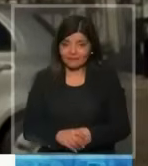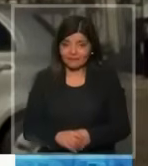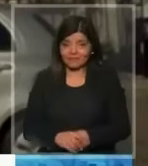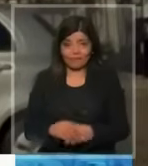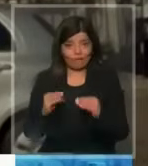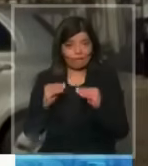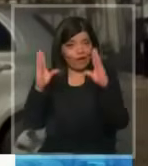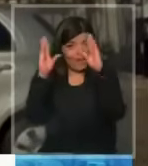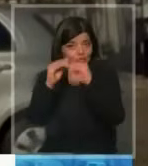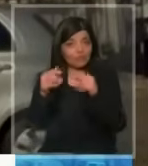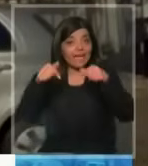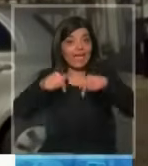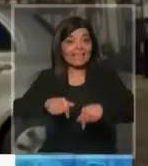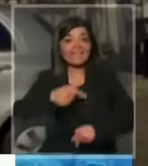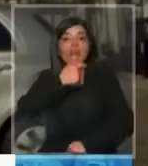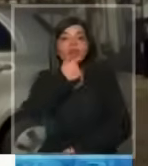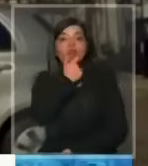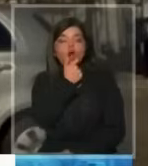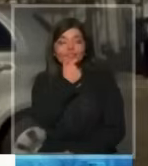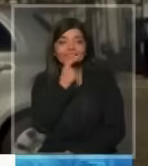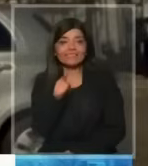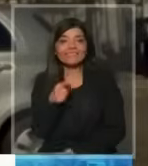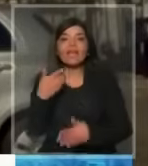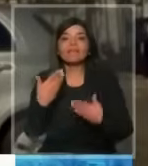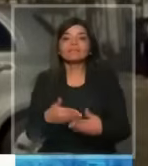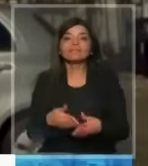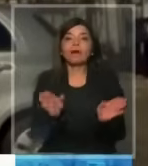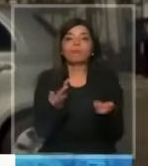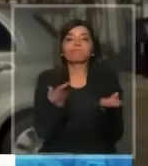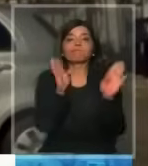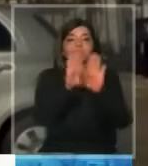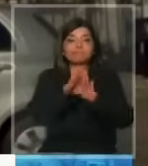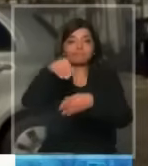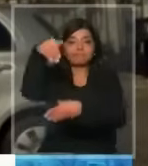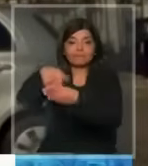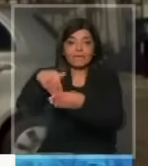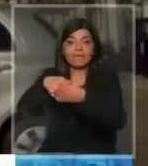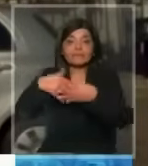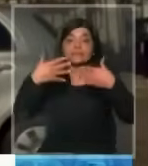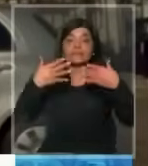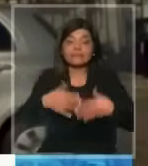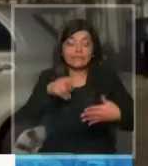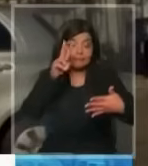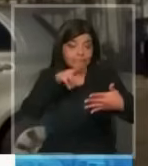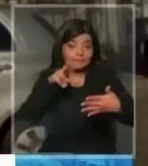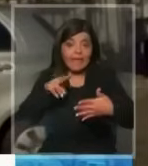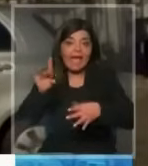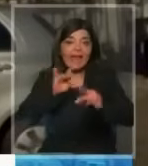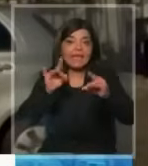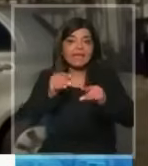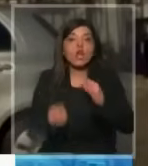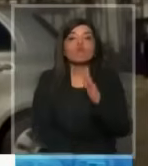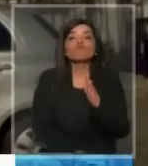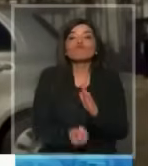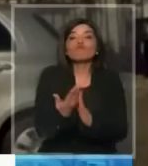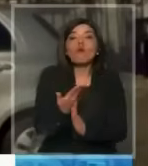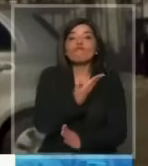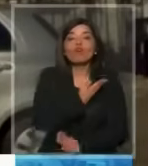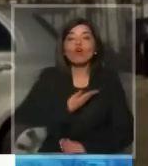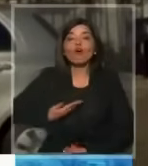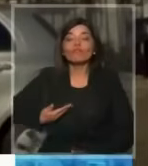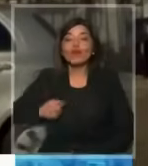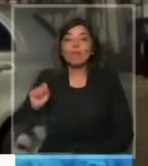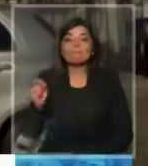Muy buenas noches. Aquí en Londres ya se han cerrado las urnas y ha comenzado el conteo de votos para elegir al nuevo gobierno británico y al nuevo